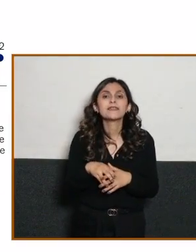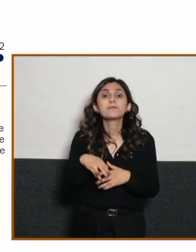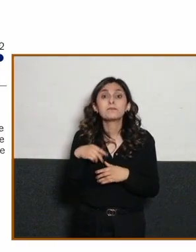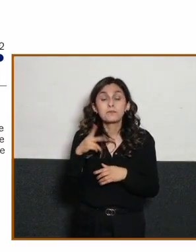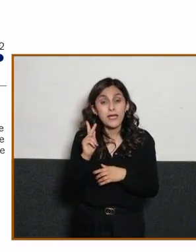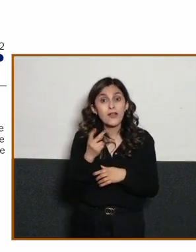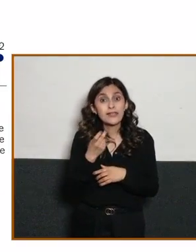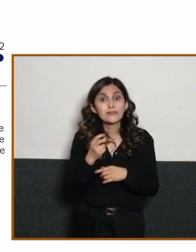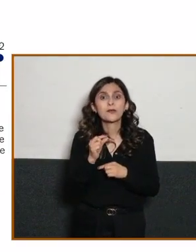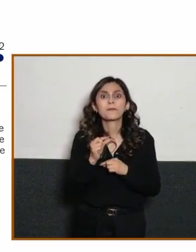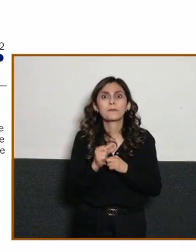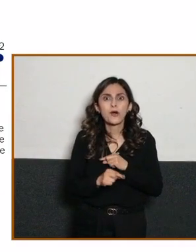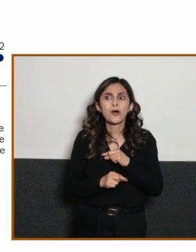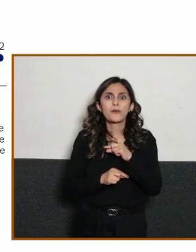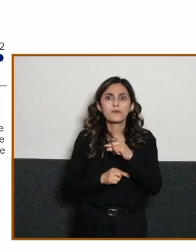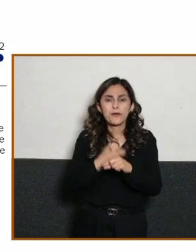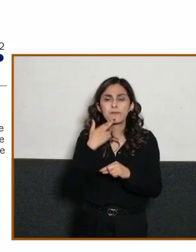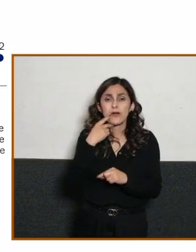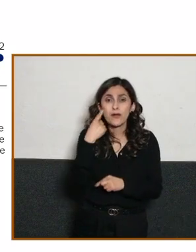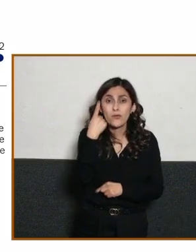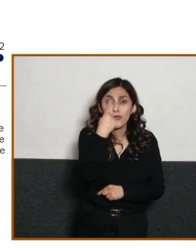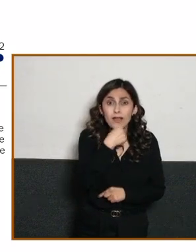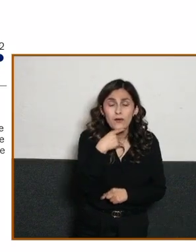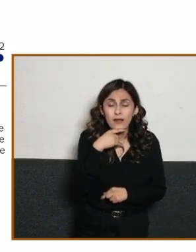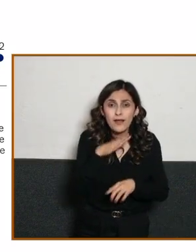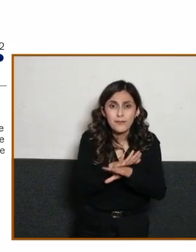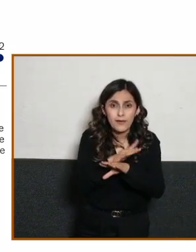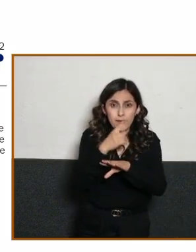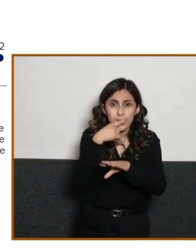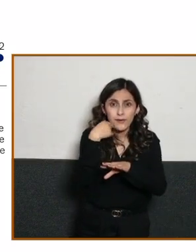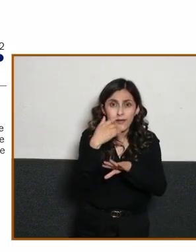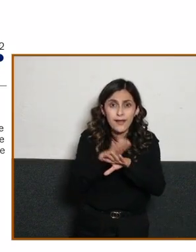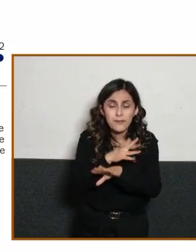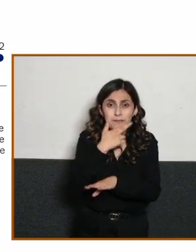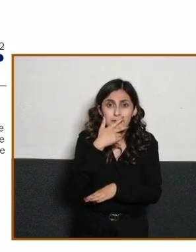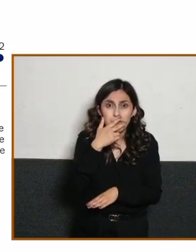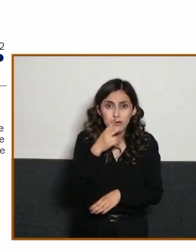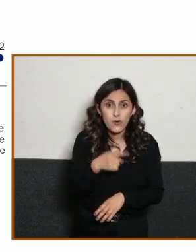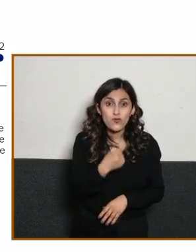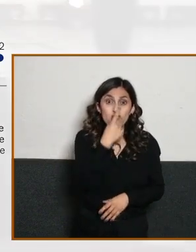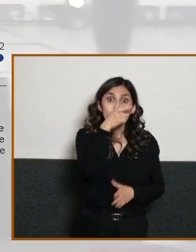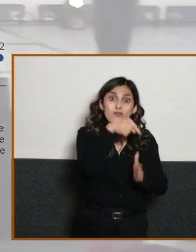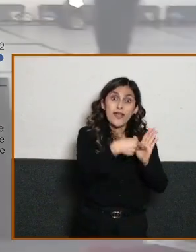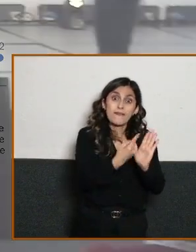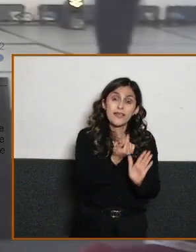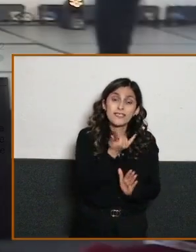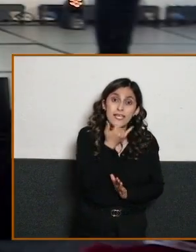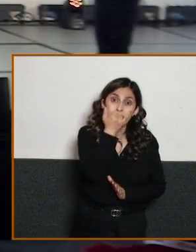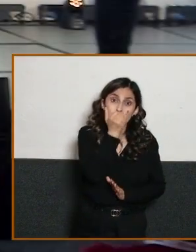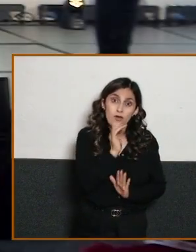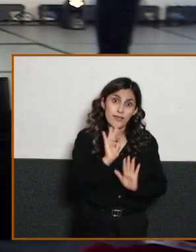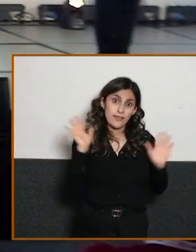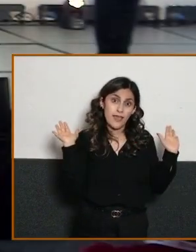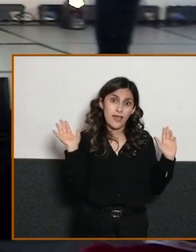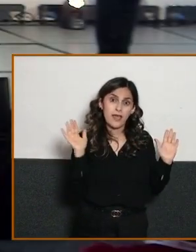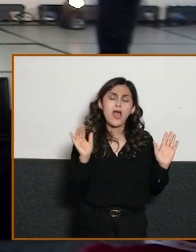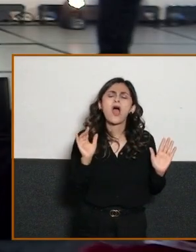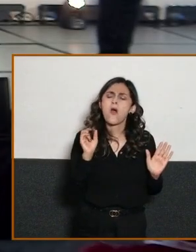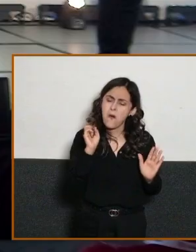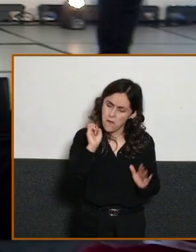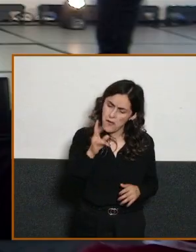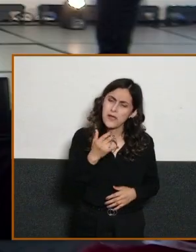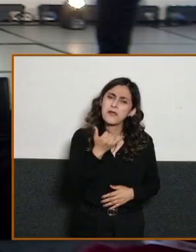mejoran cada hora. No es que se equivocó una vez y ya. Es, ok, me equivoqué,